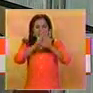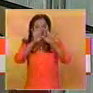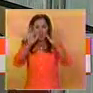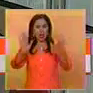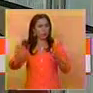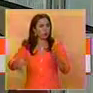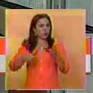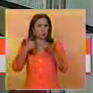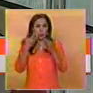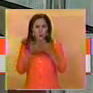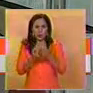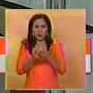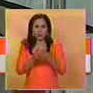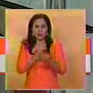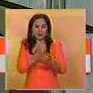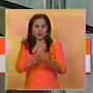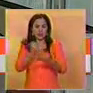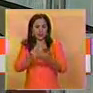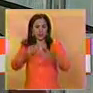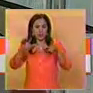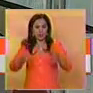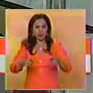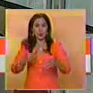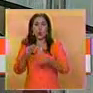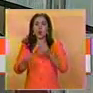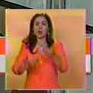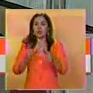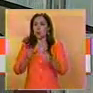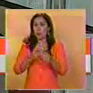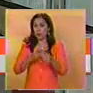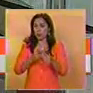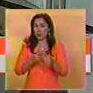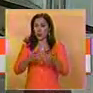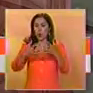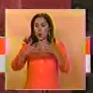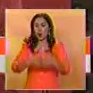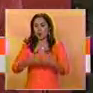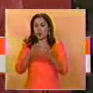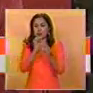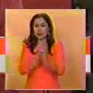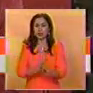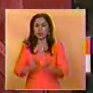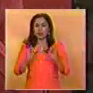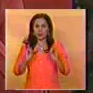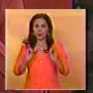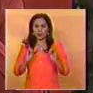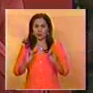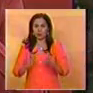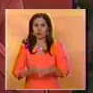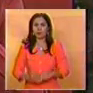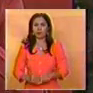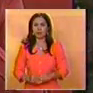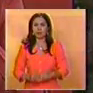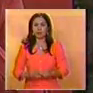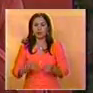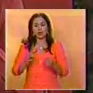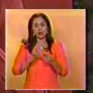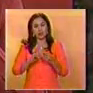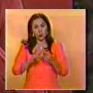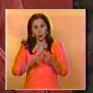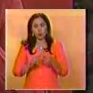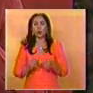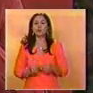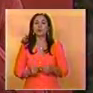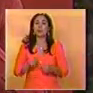total de esta certificación, la hicimos primero con una empresa independiente. En segundo lugar,